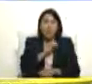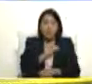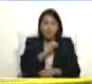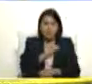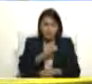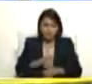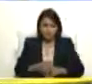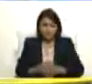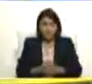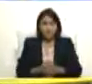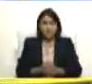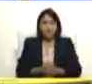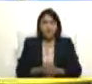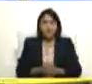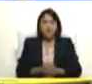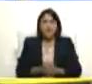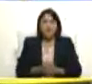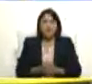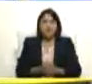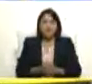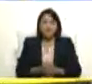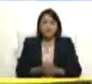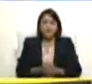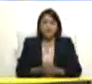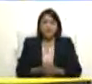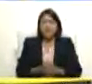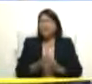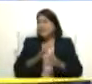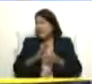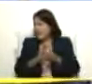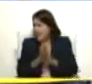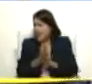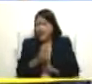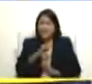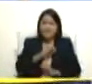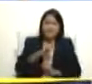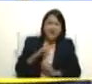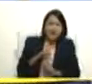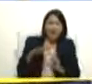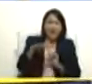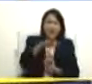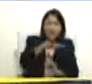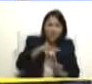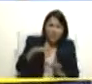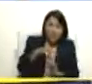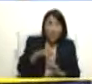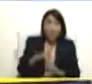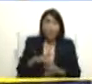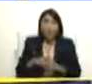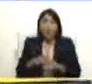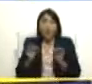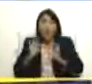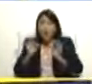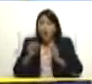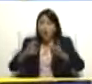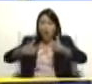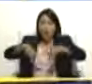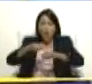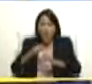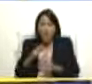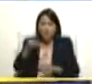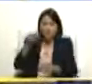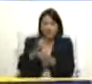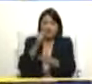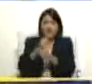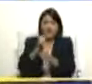gente, que se iba a acabar la propiedad privada, que le iban a quitar un conuco, una finquita al trabajador del campo